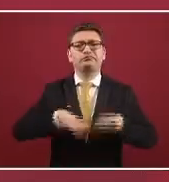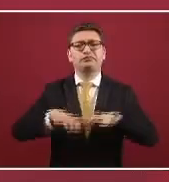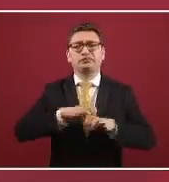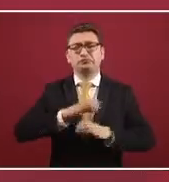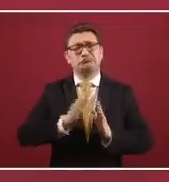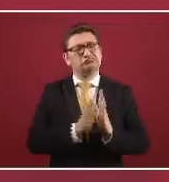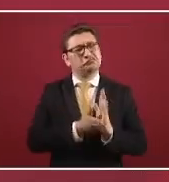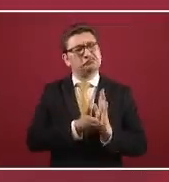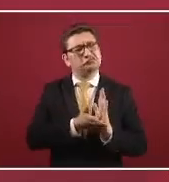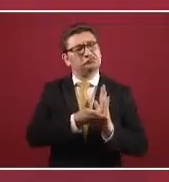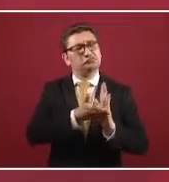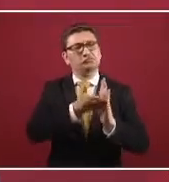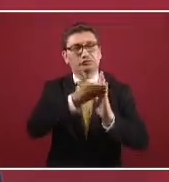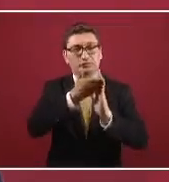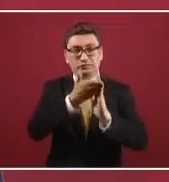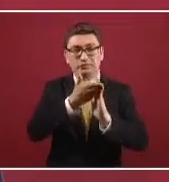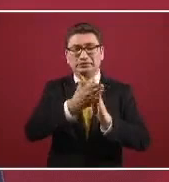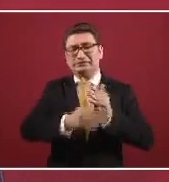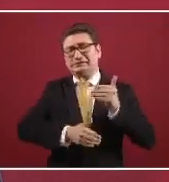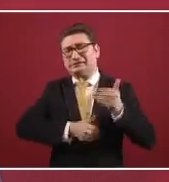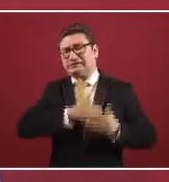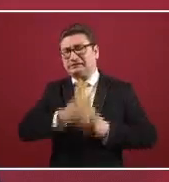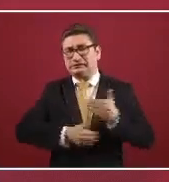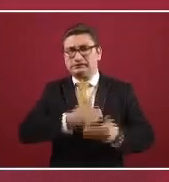se llegó a